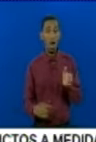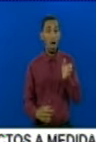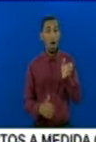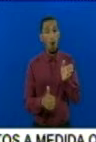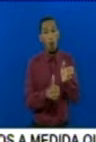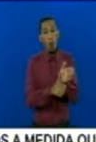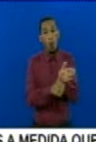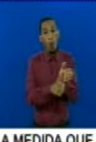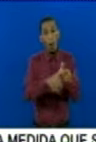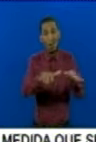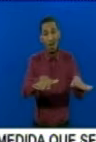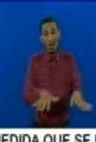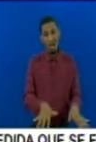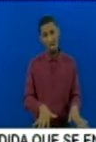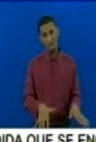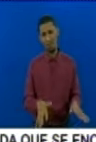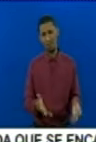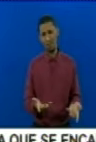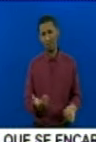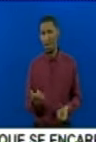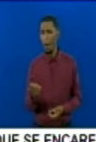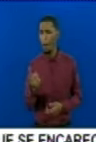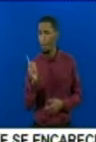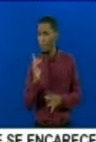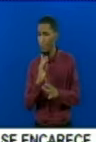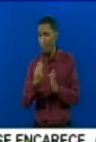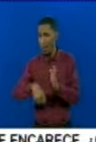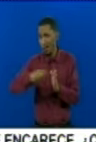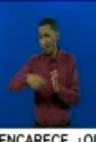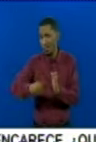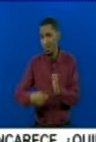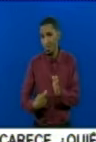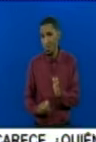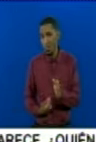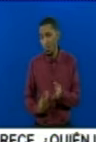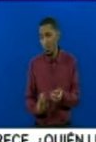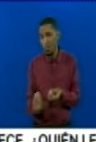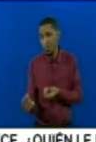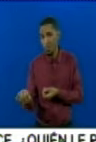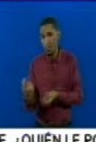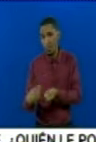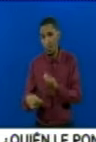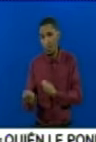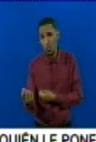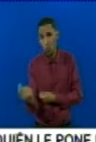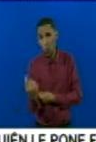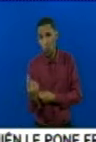es posible, sobre todo con un picadillo que llegó por la tienda recaudadora de divisas y que fue destinada